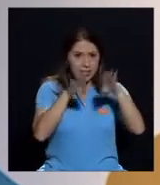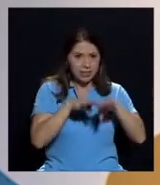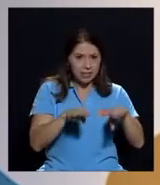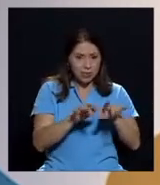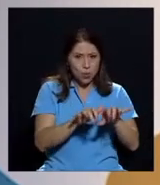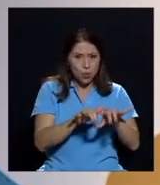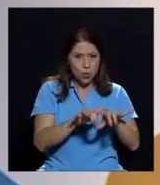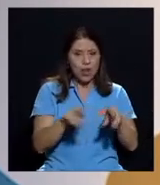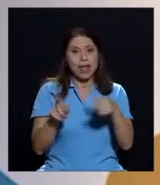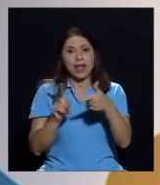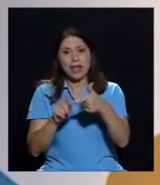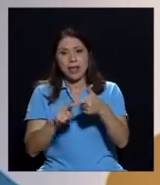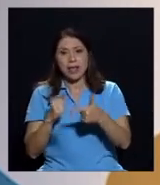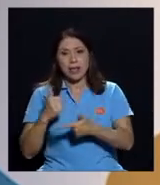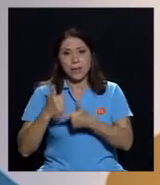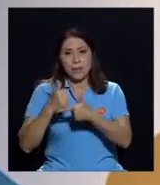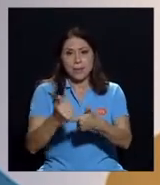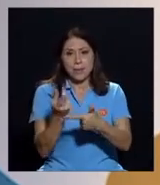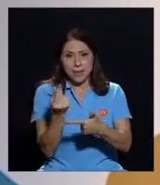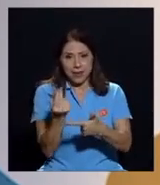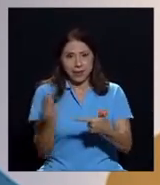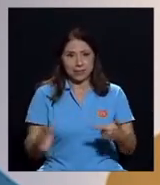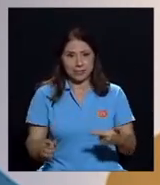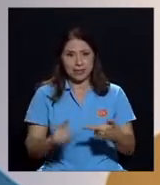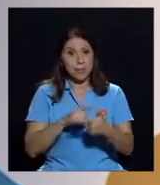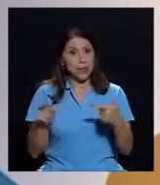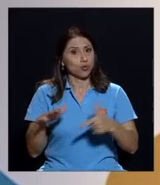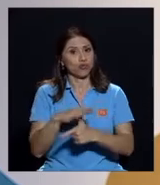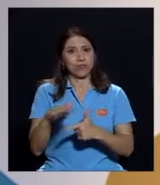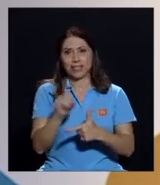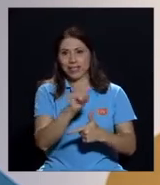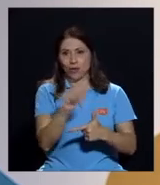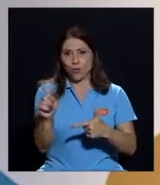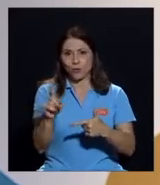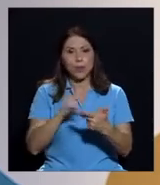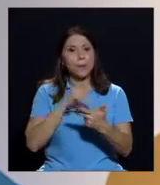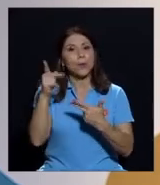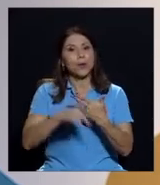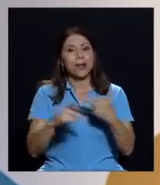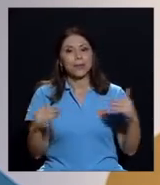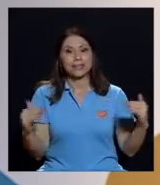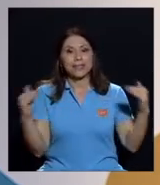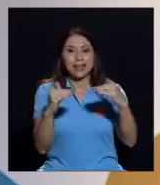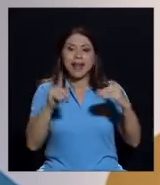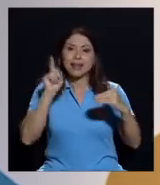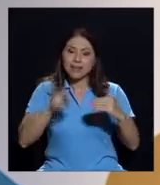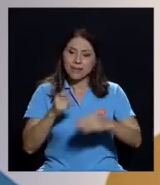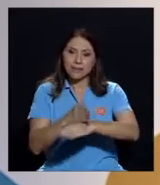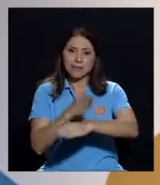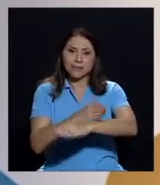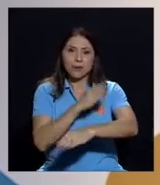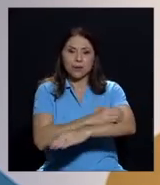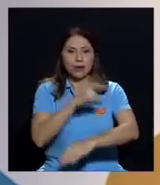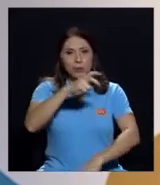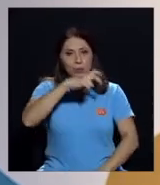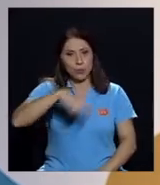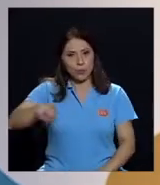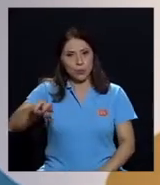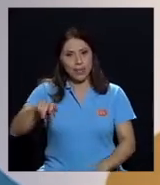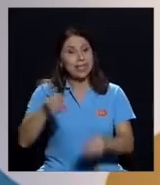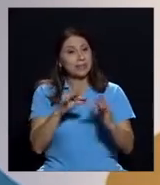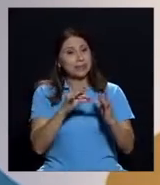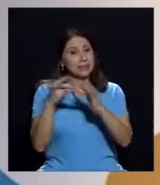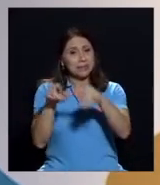becas pero eso no es suficiente los programas de equidad tienen que mejorar en la parte de transporte es una de las sobre todo en el área rural